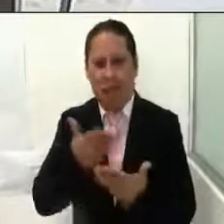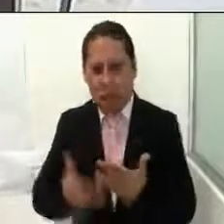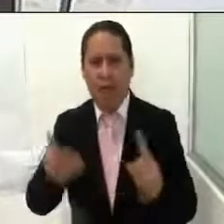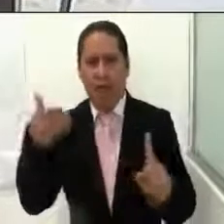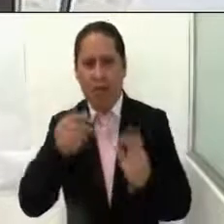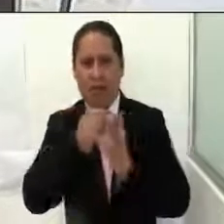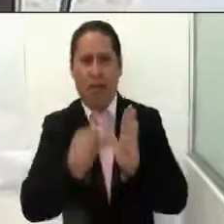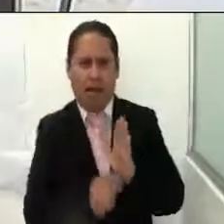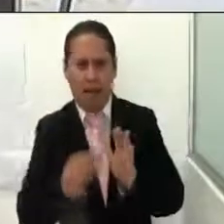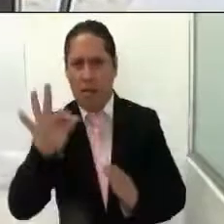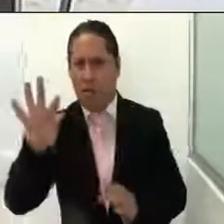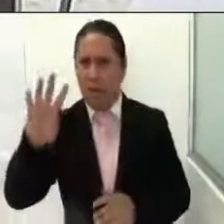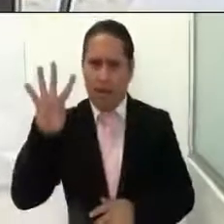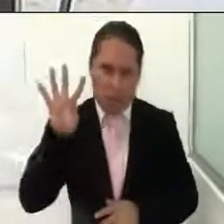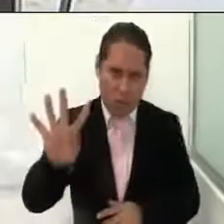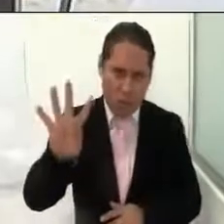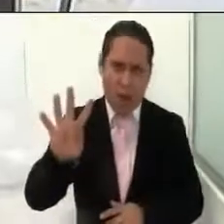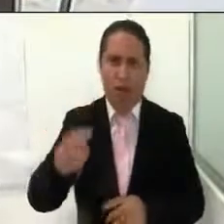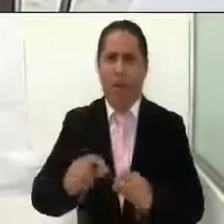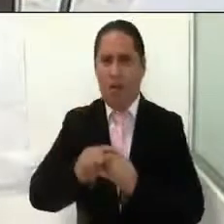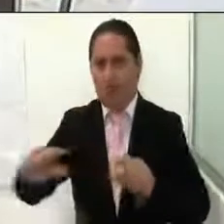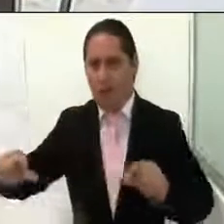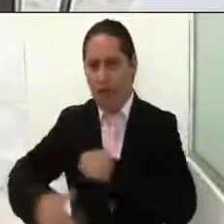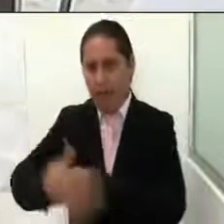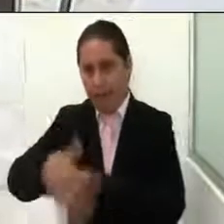artículos 44 fracción 15